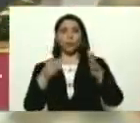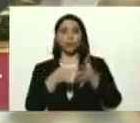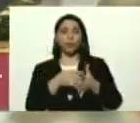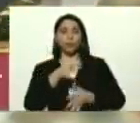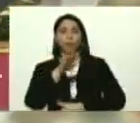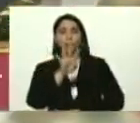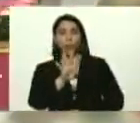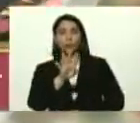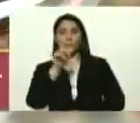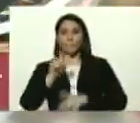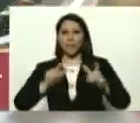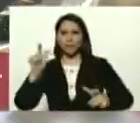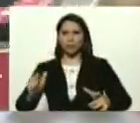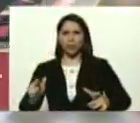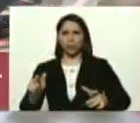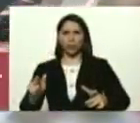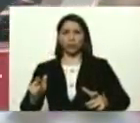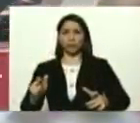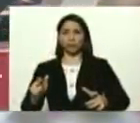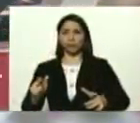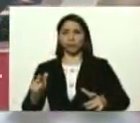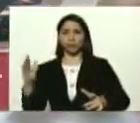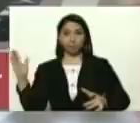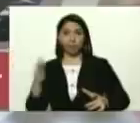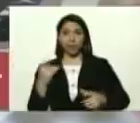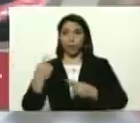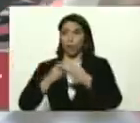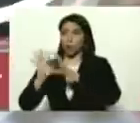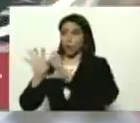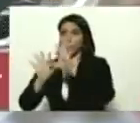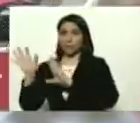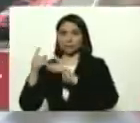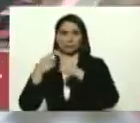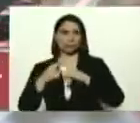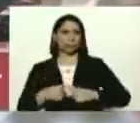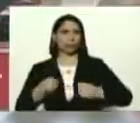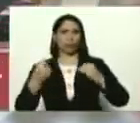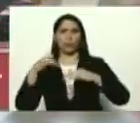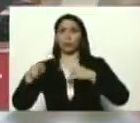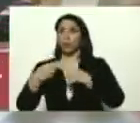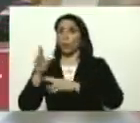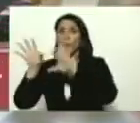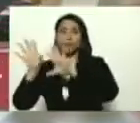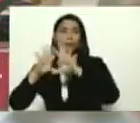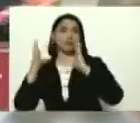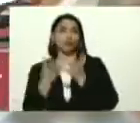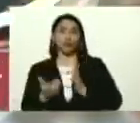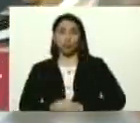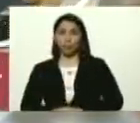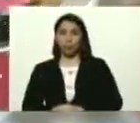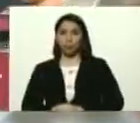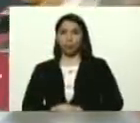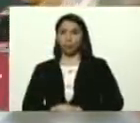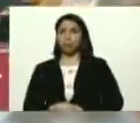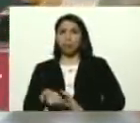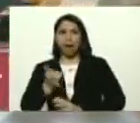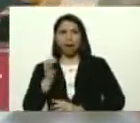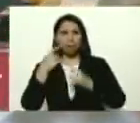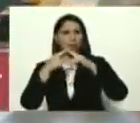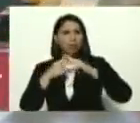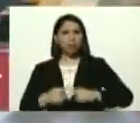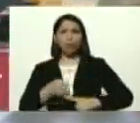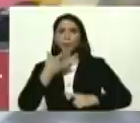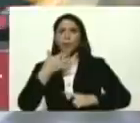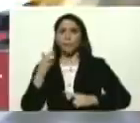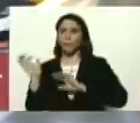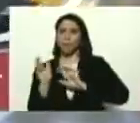59.004 personas desde el 6 de abril. Una cifra que en ningún país del mundo está registrando un